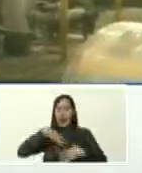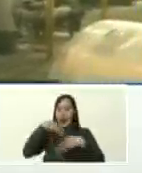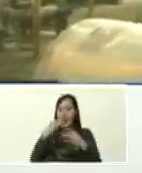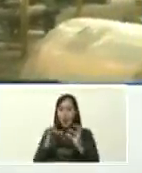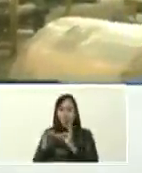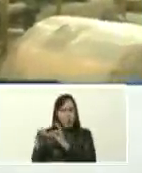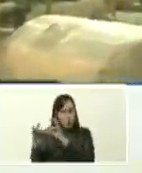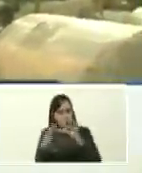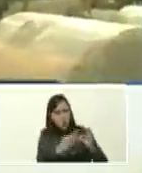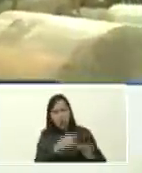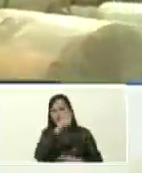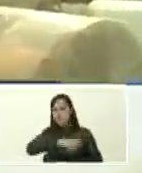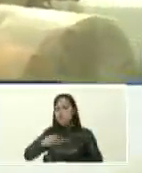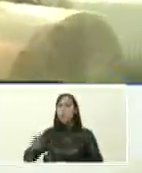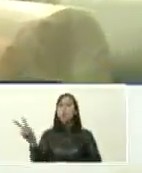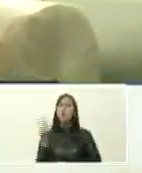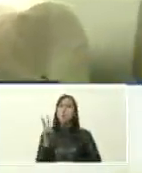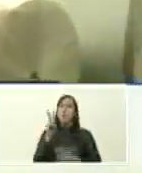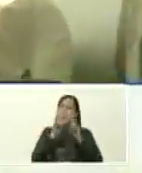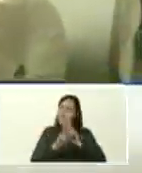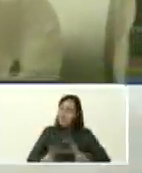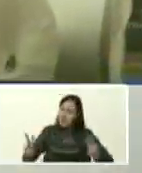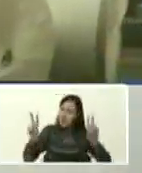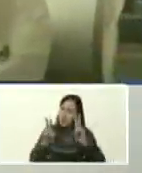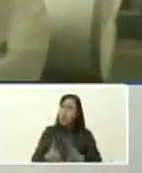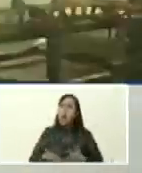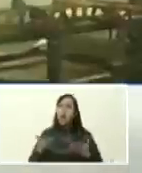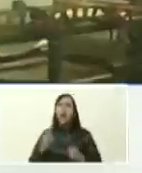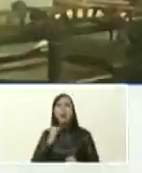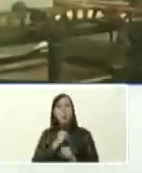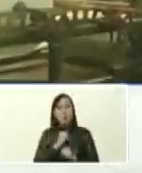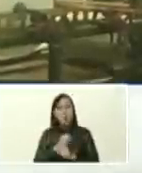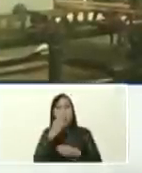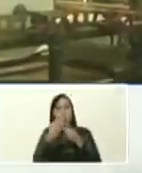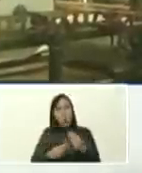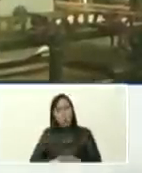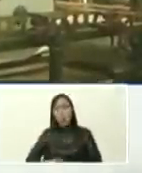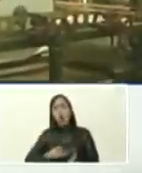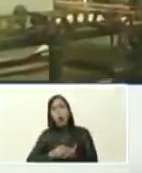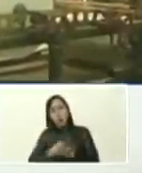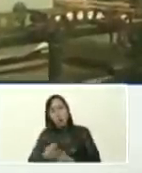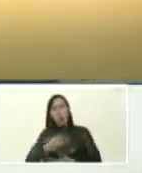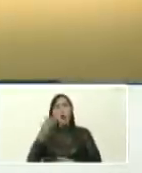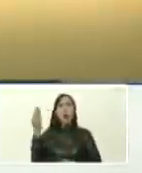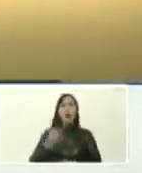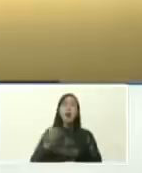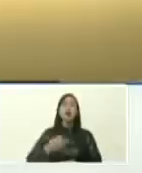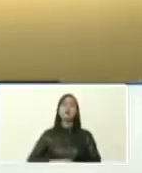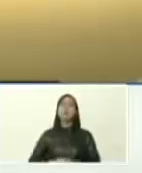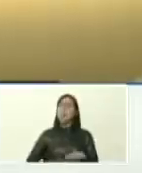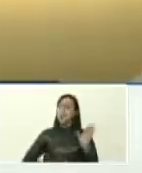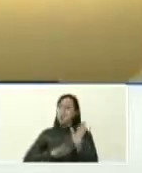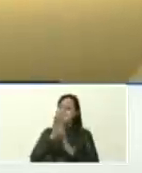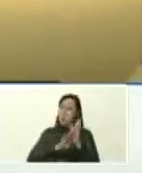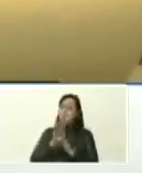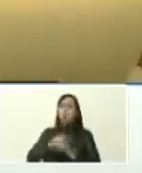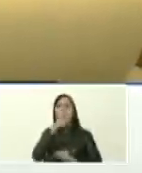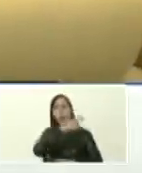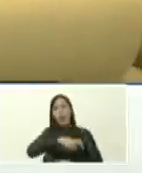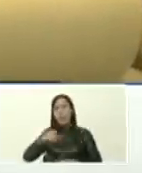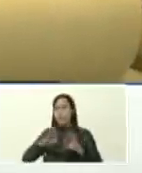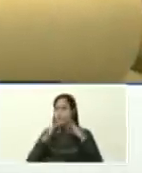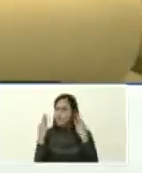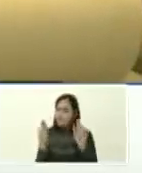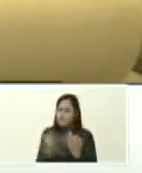unión de los venezolanos sobre grandes valores, el trabajo, la honestidad, la producción, poner al ser humano y a la familia